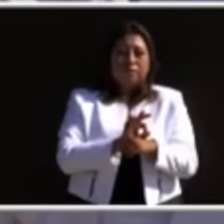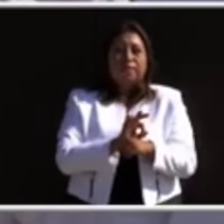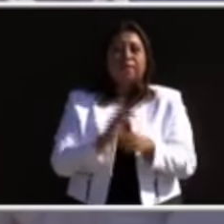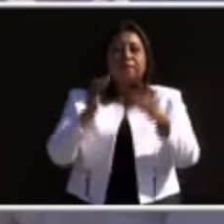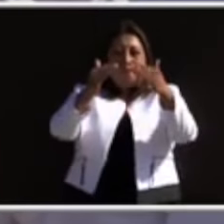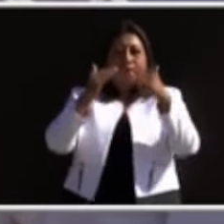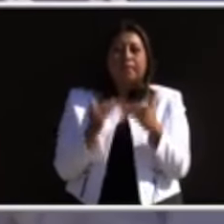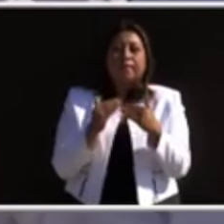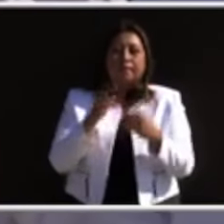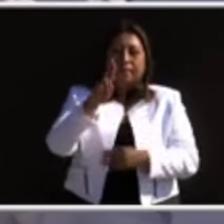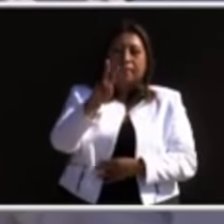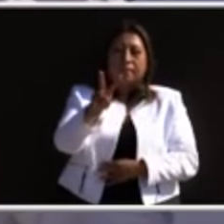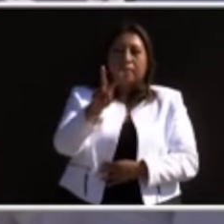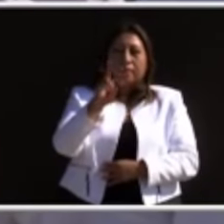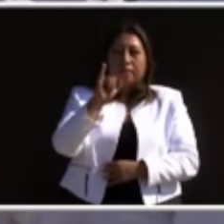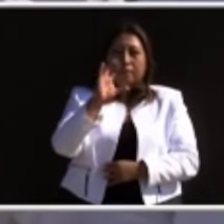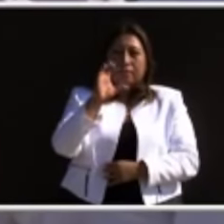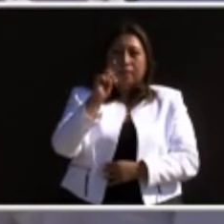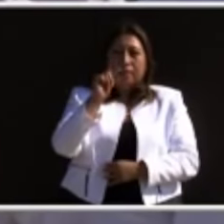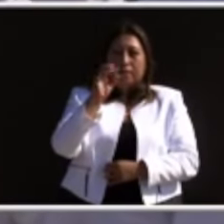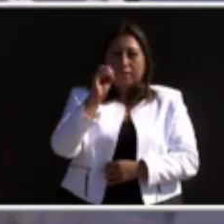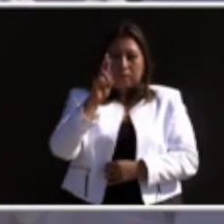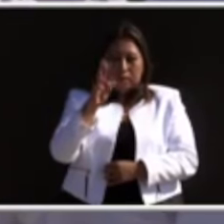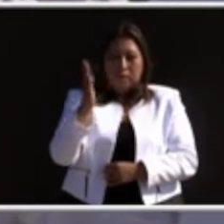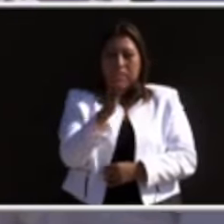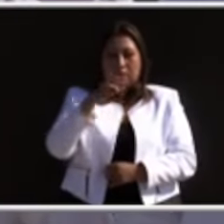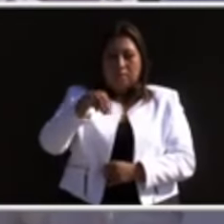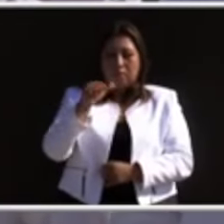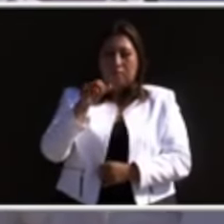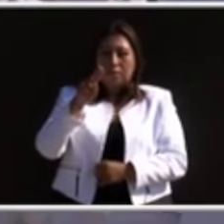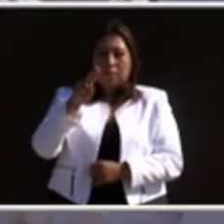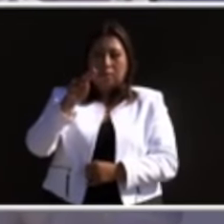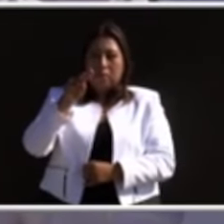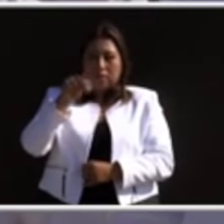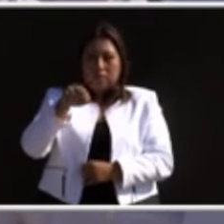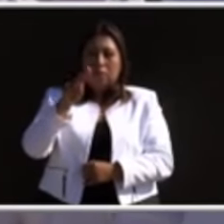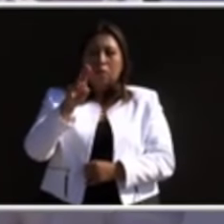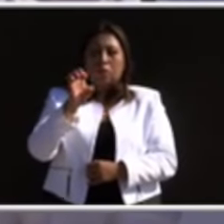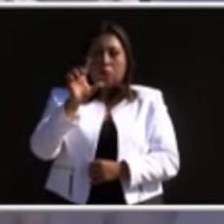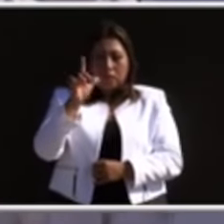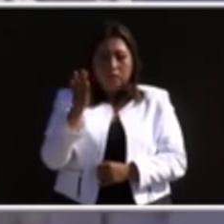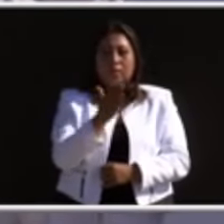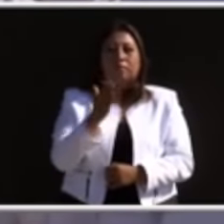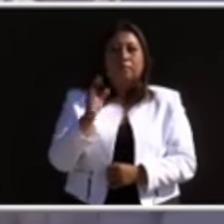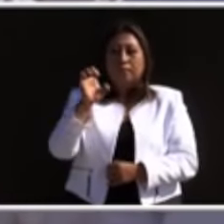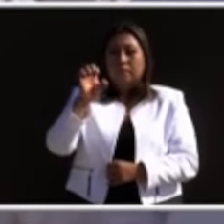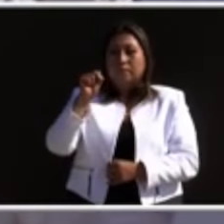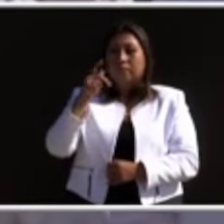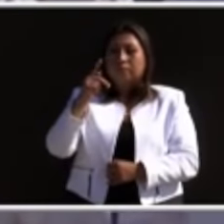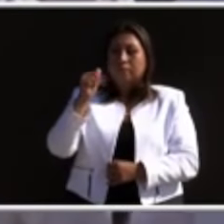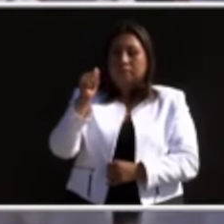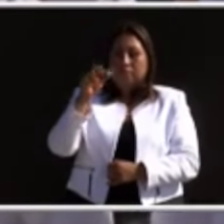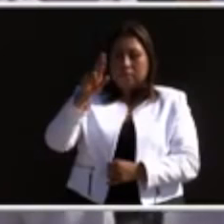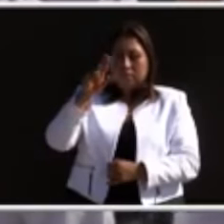Víctor Manuel Esparza Pérez, quien no se encuentra presente por estar recibiendo precisamente la oficina, será el director